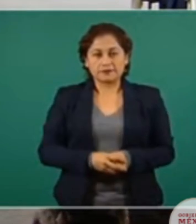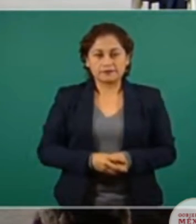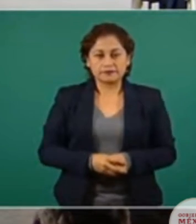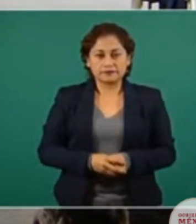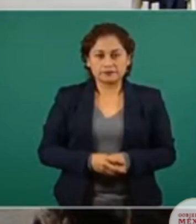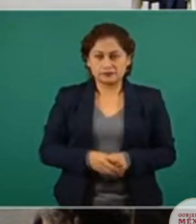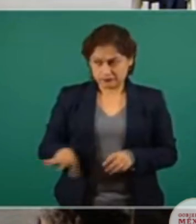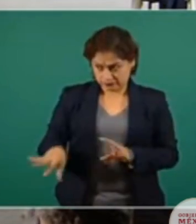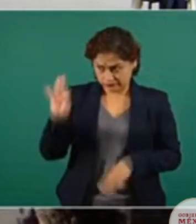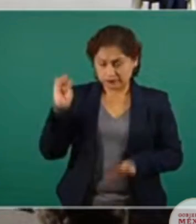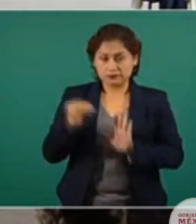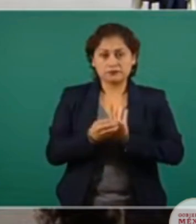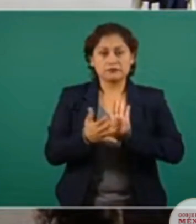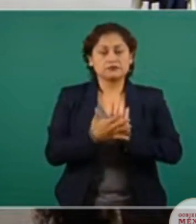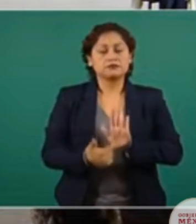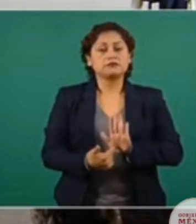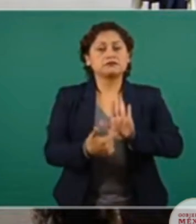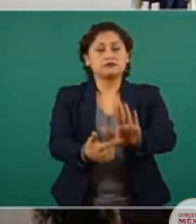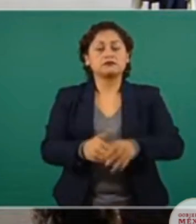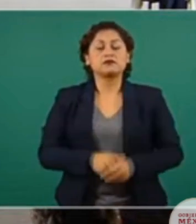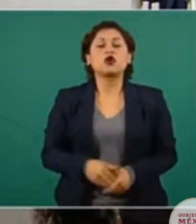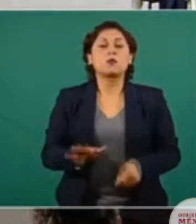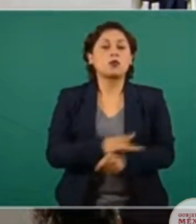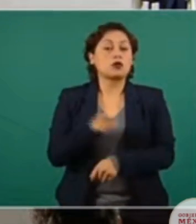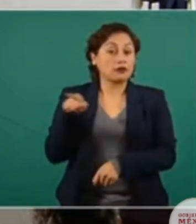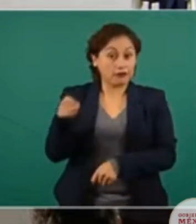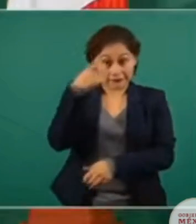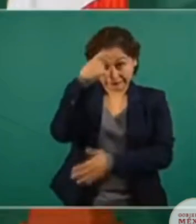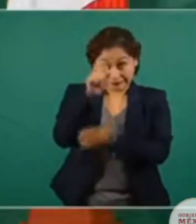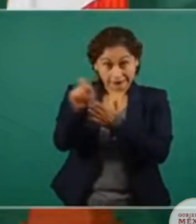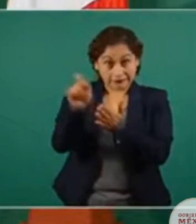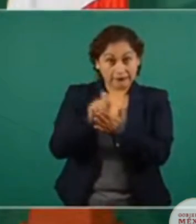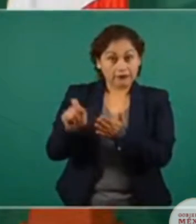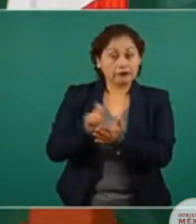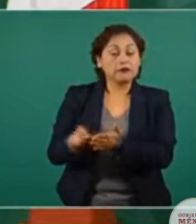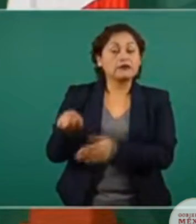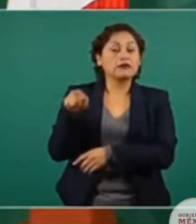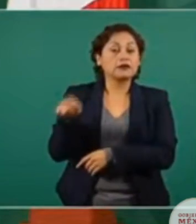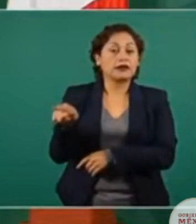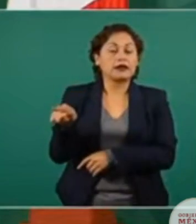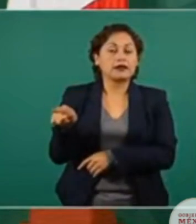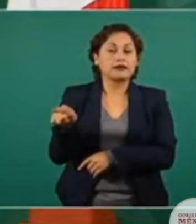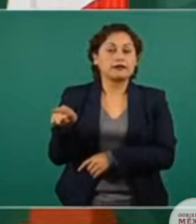Ponlo, porque él fue de los